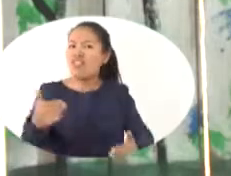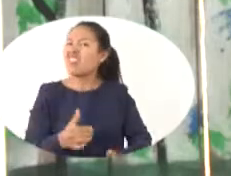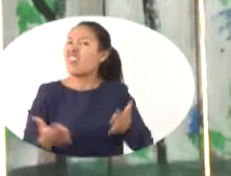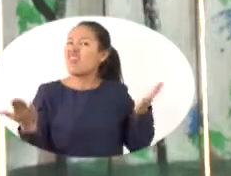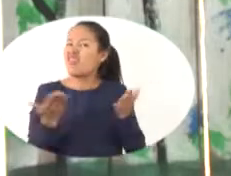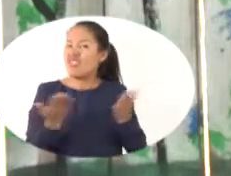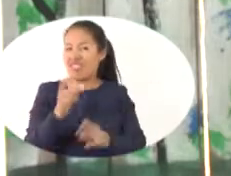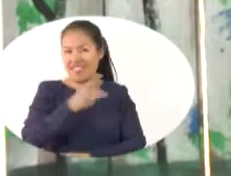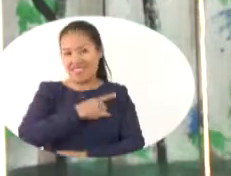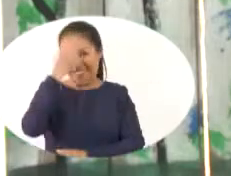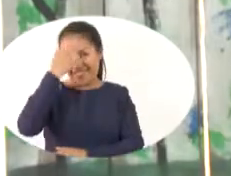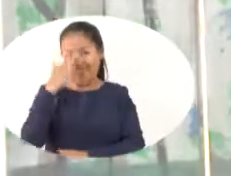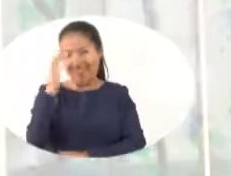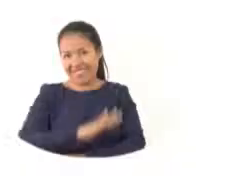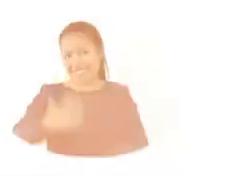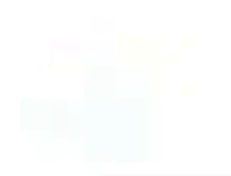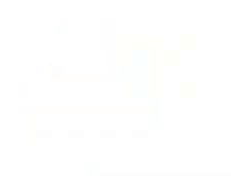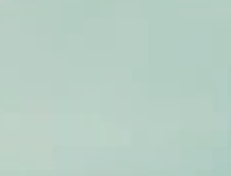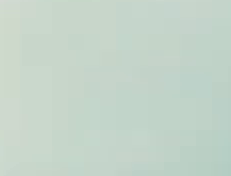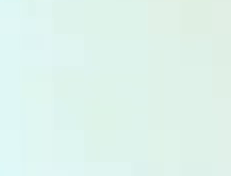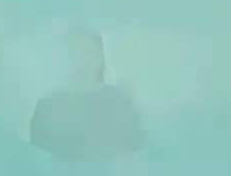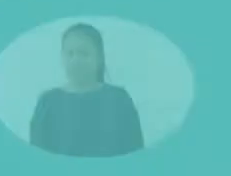Universidad Pedagógica Nacional.